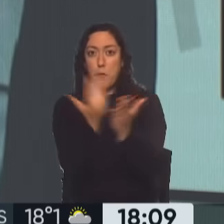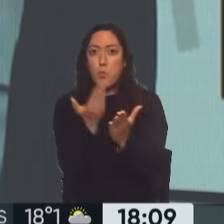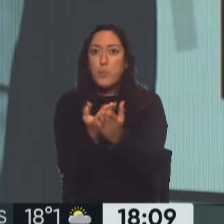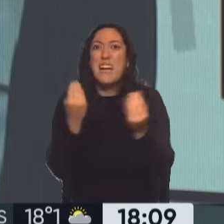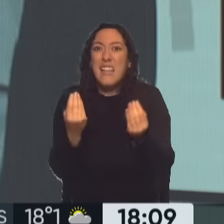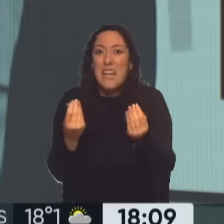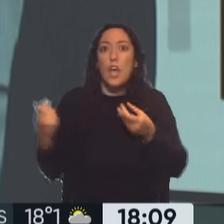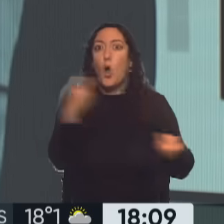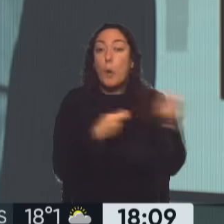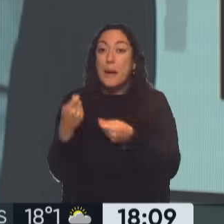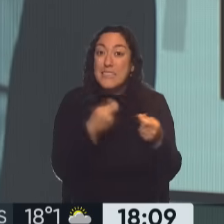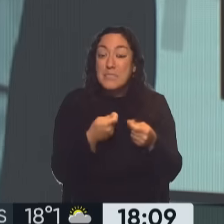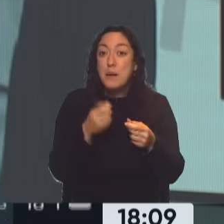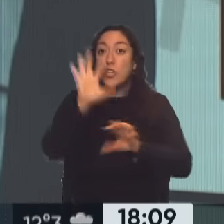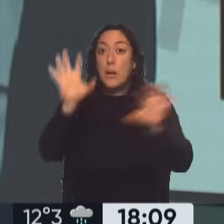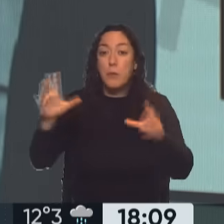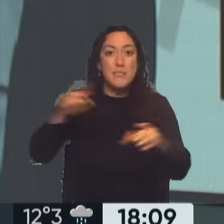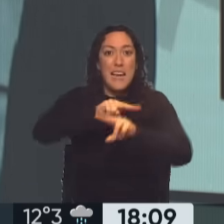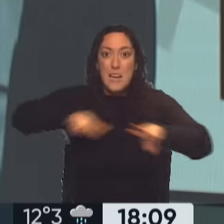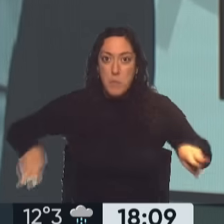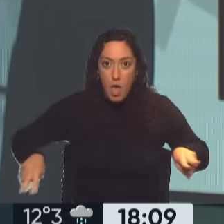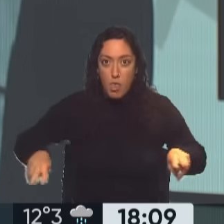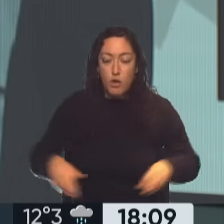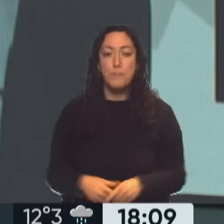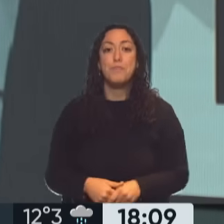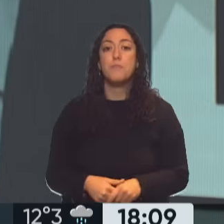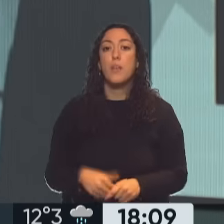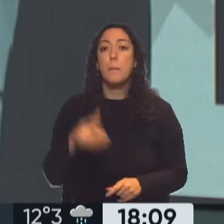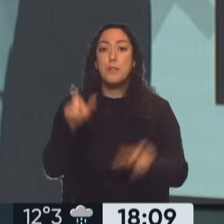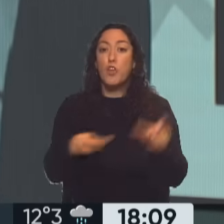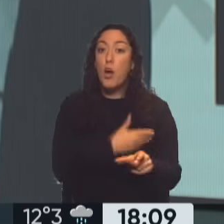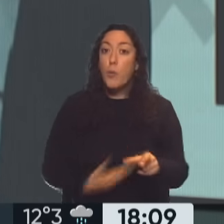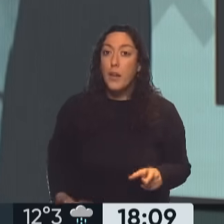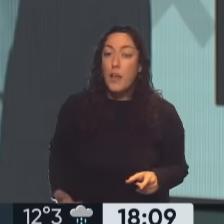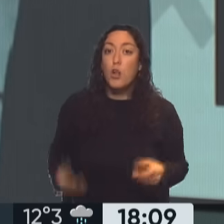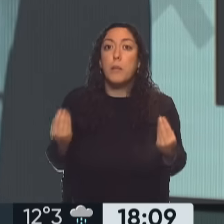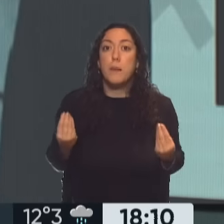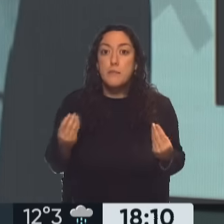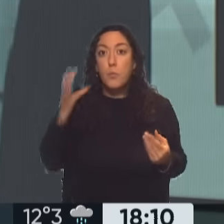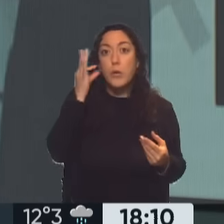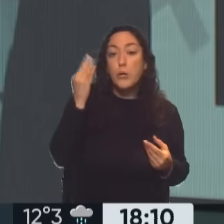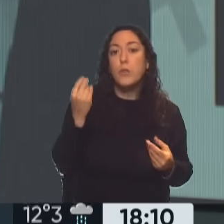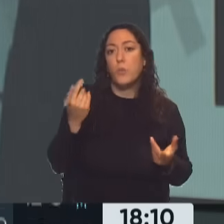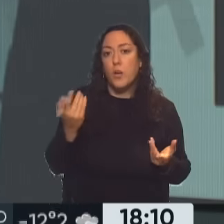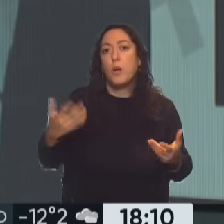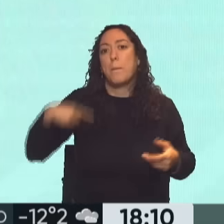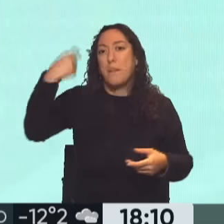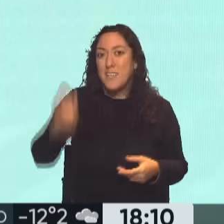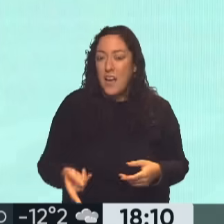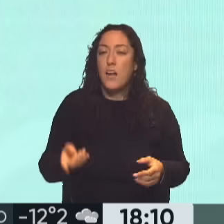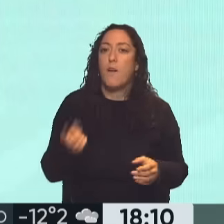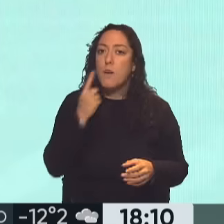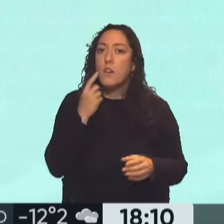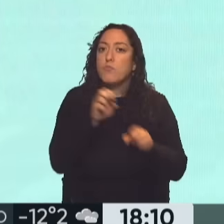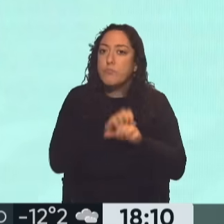la coparticipación. ¿Qué postura van a tomar los gobernadores? Todo esto seguramente lo sabremos o tenemos claros indicios durante la jornada de mañana. Y por otra